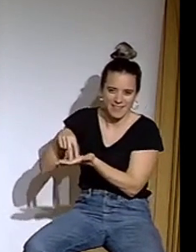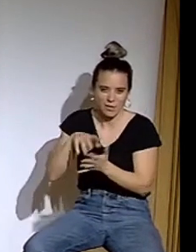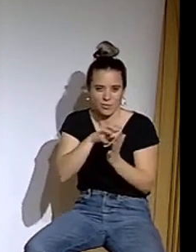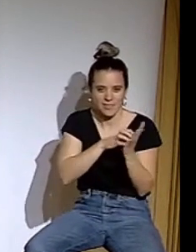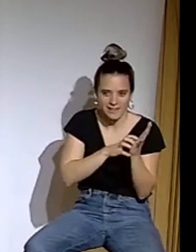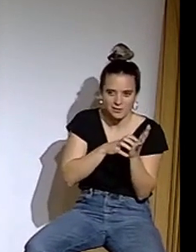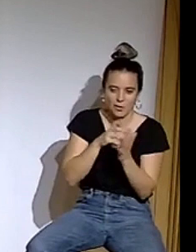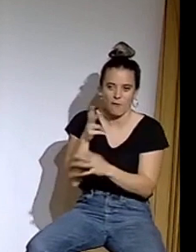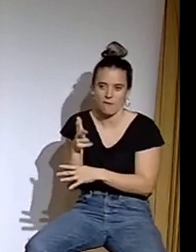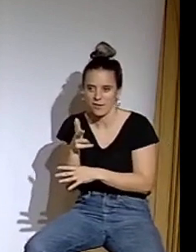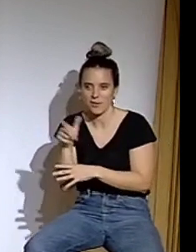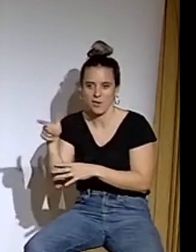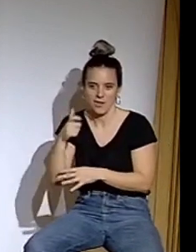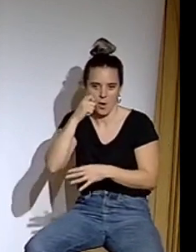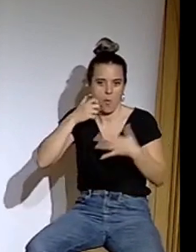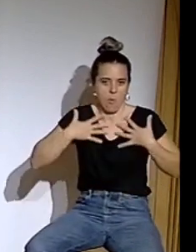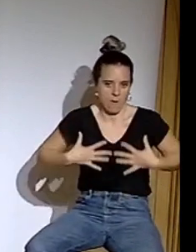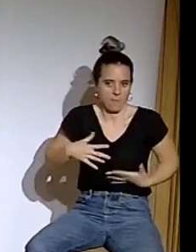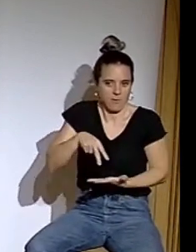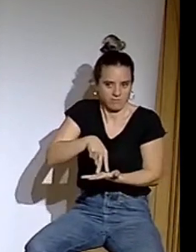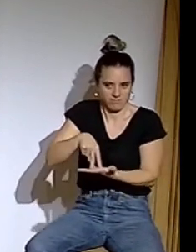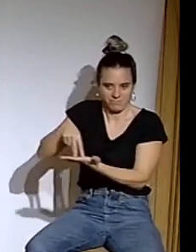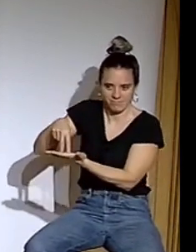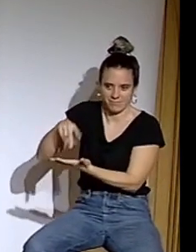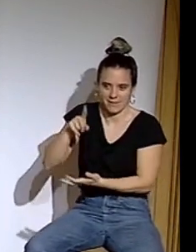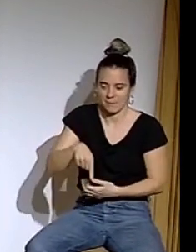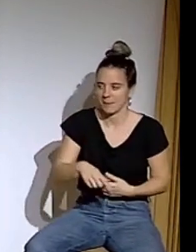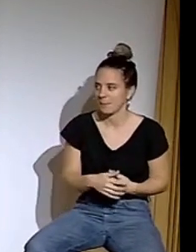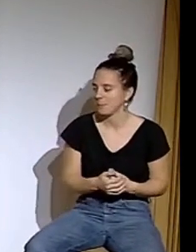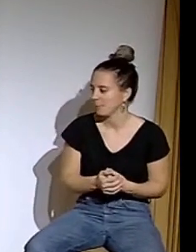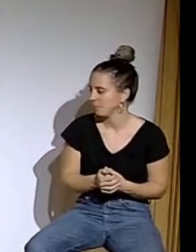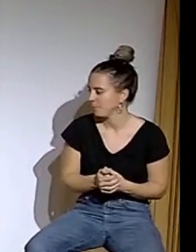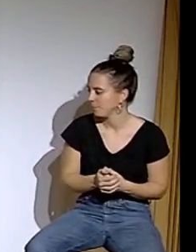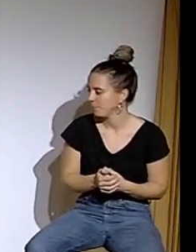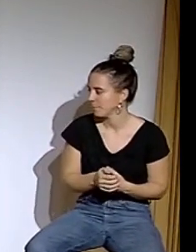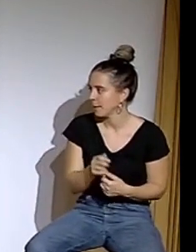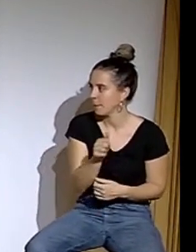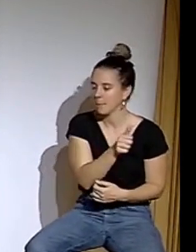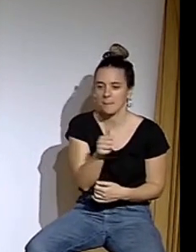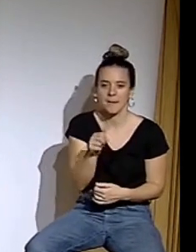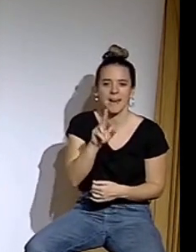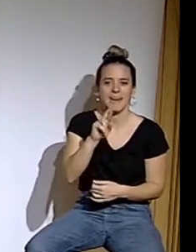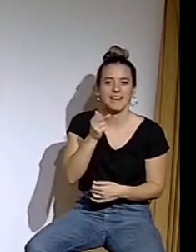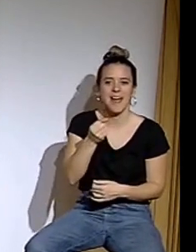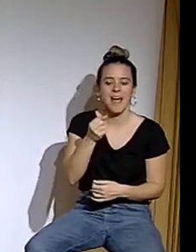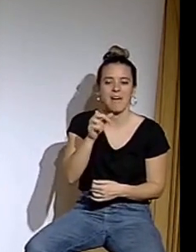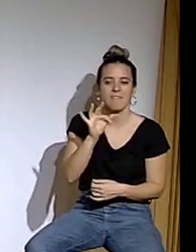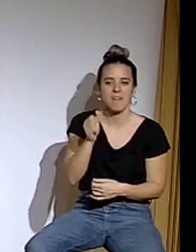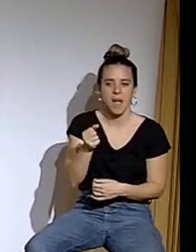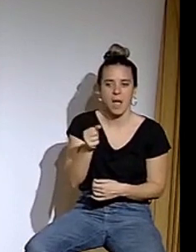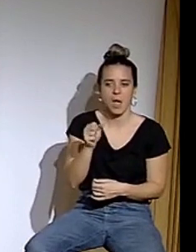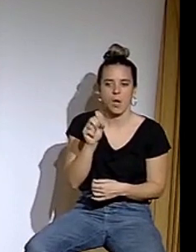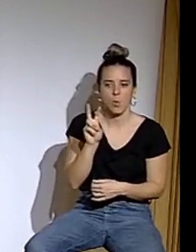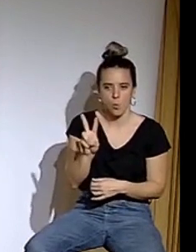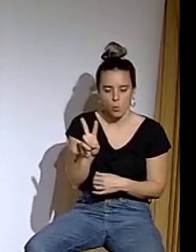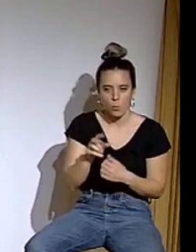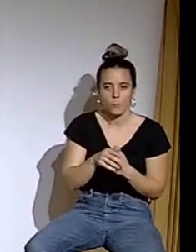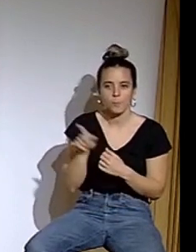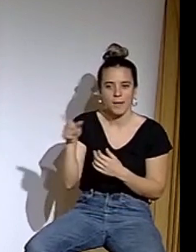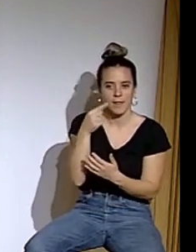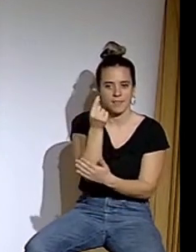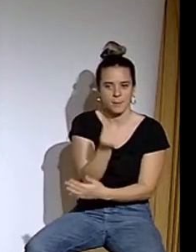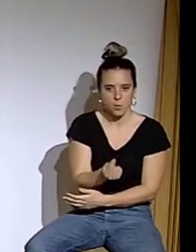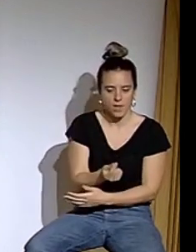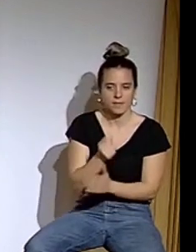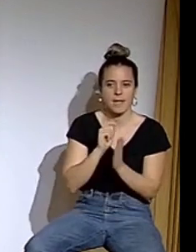con vídeo y con cuerpos no vale en primer lugar Tenemos aquí a Rafa u él es dibujante